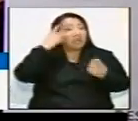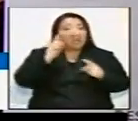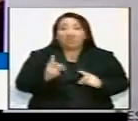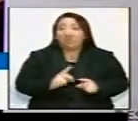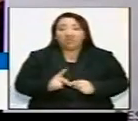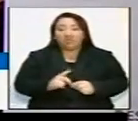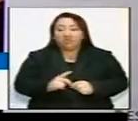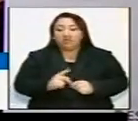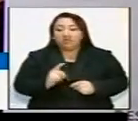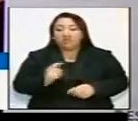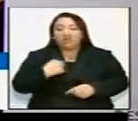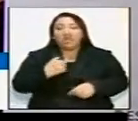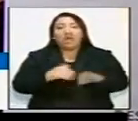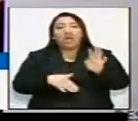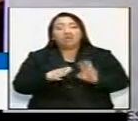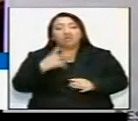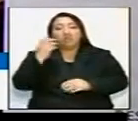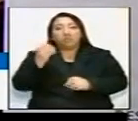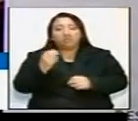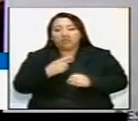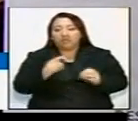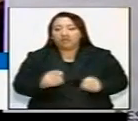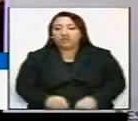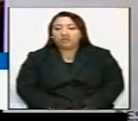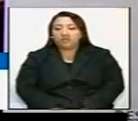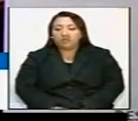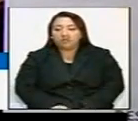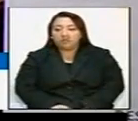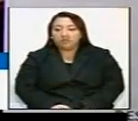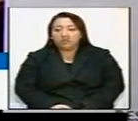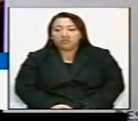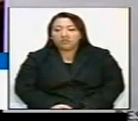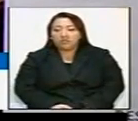reformas tienen a veces voces más fuertes.